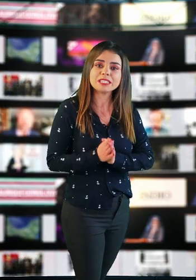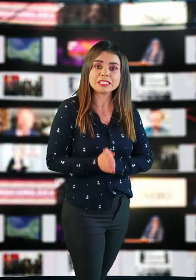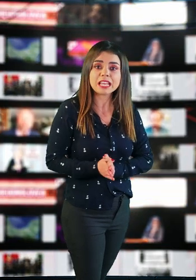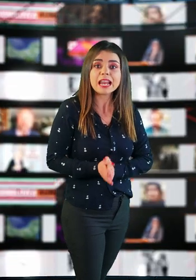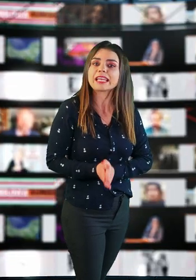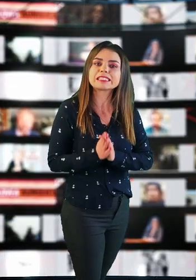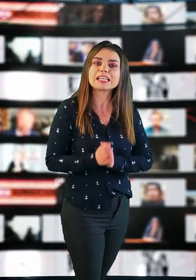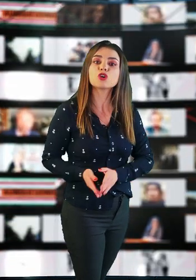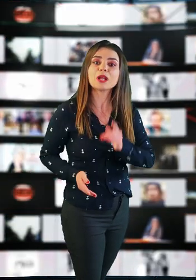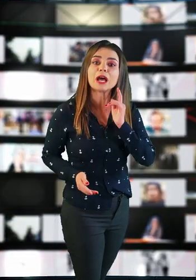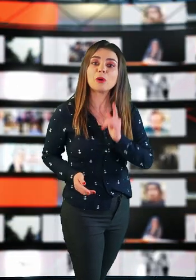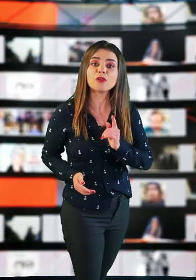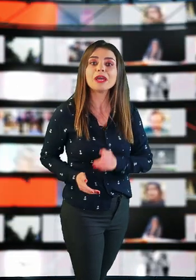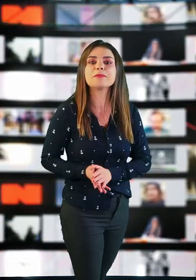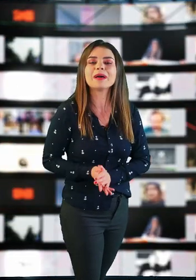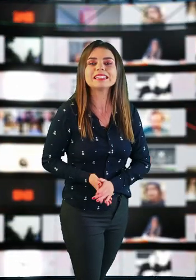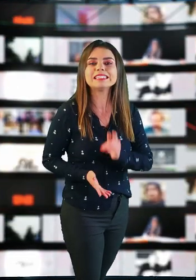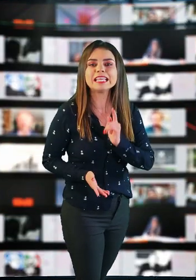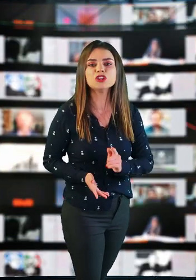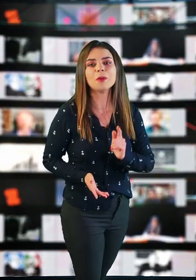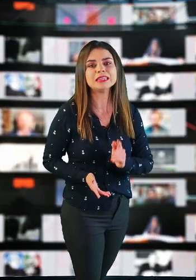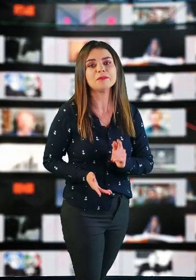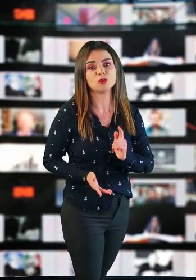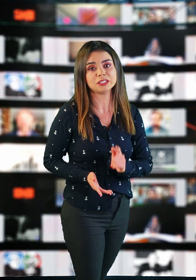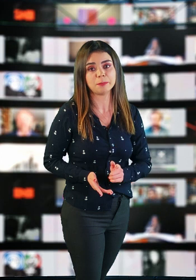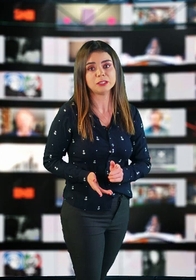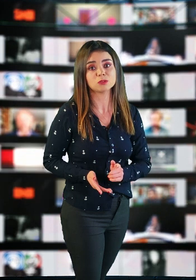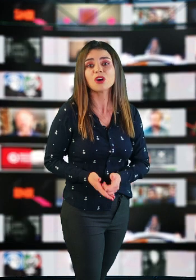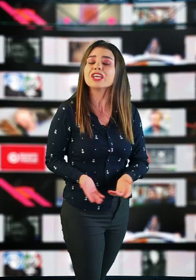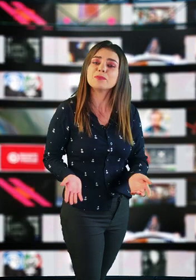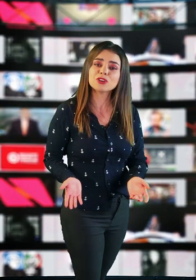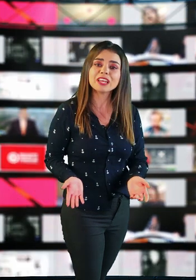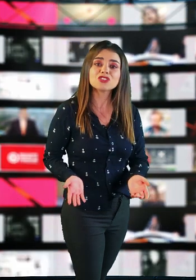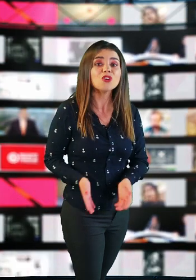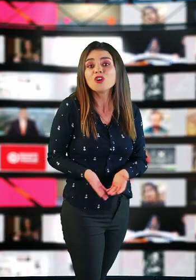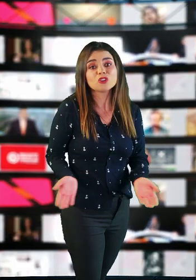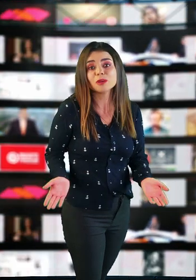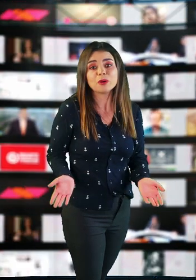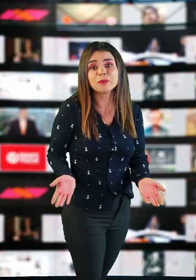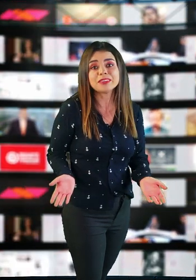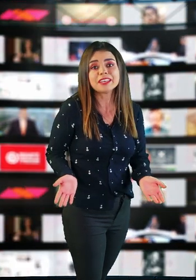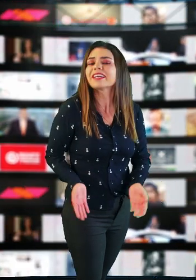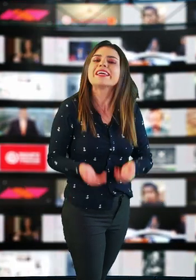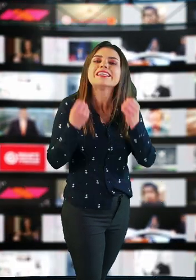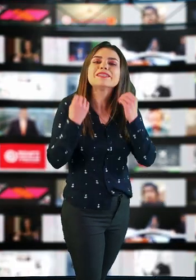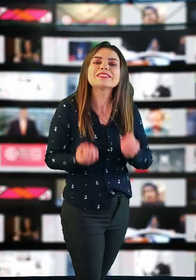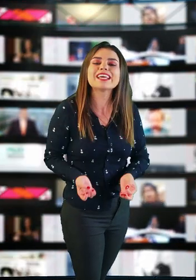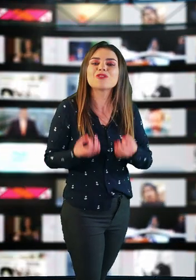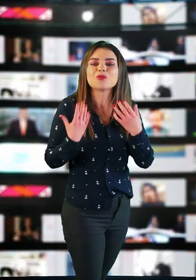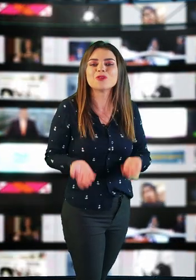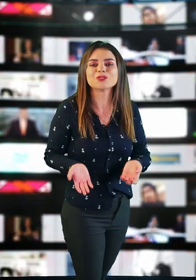avión presidencial que está sobrevaluado en más de 120 millones de pesos y por tanto no se puede vender.